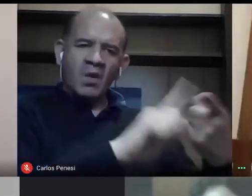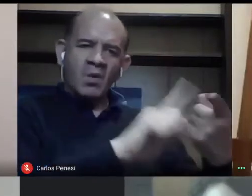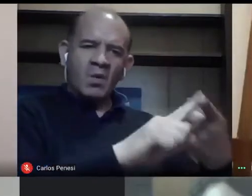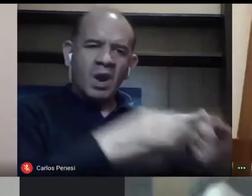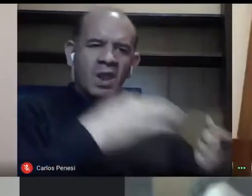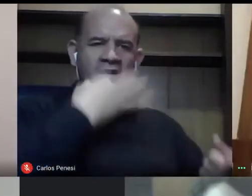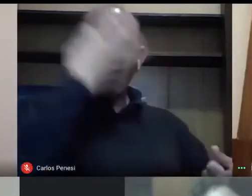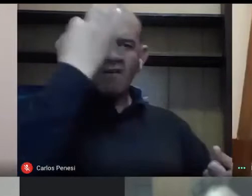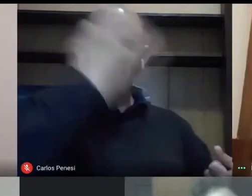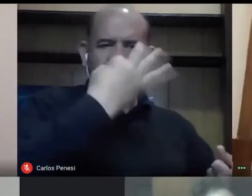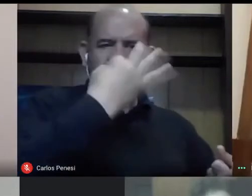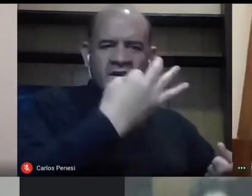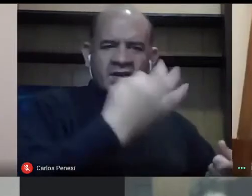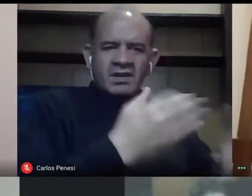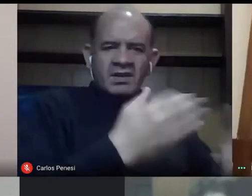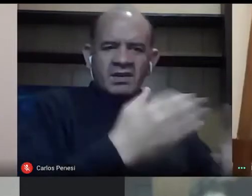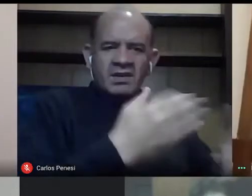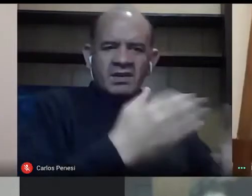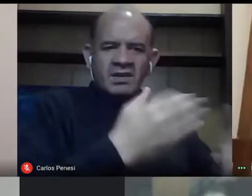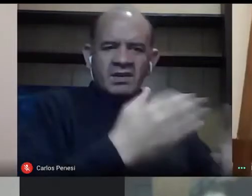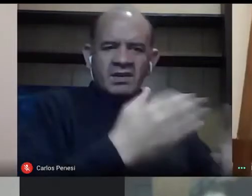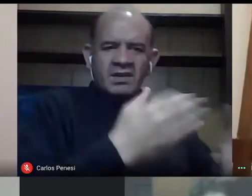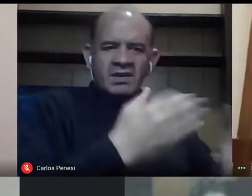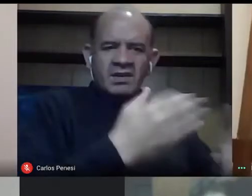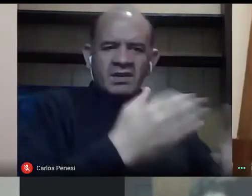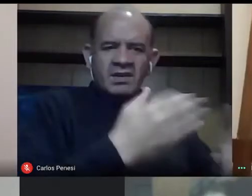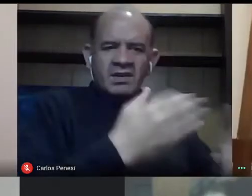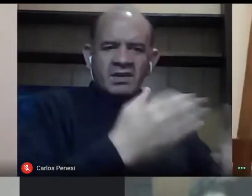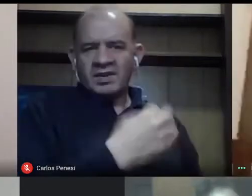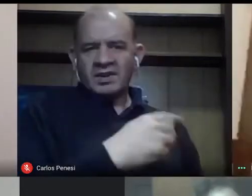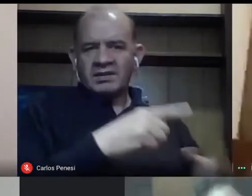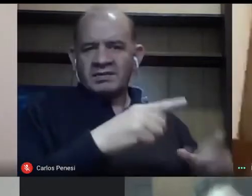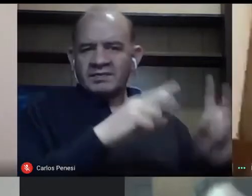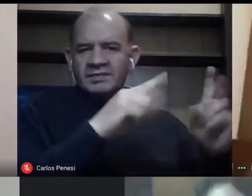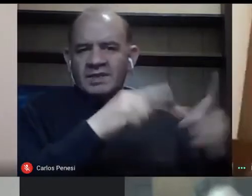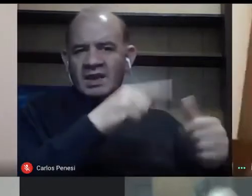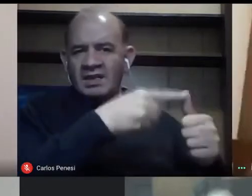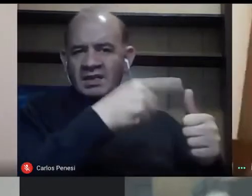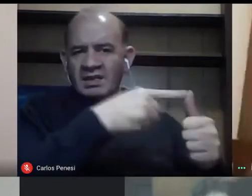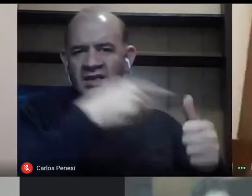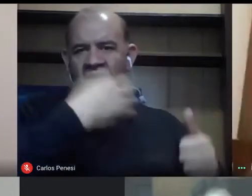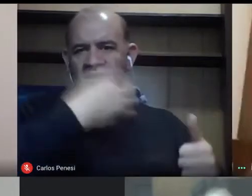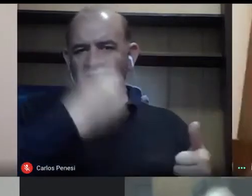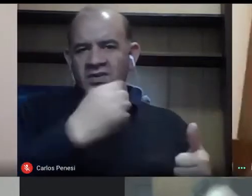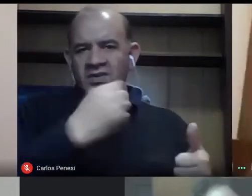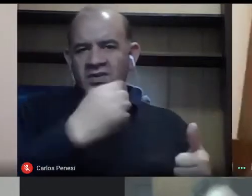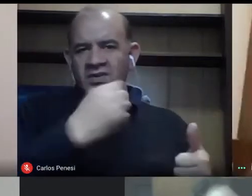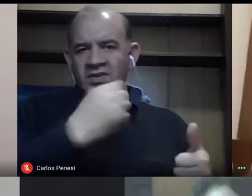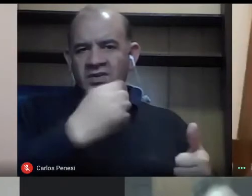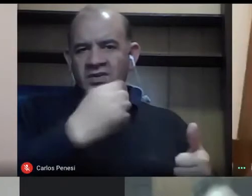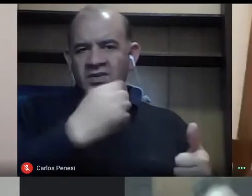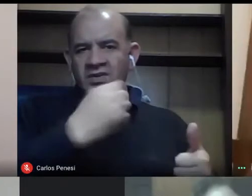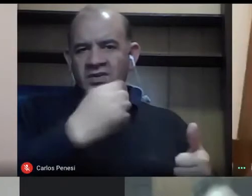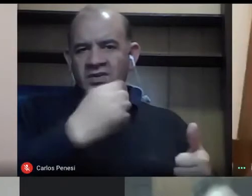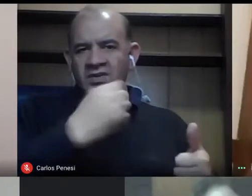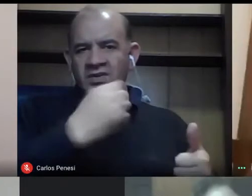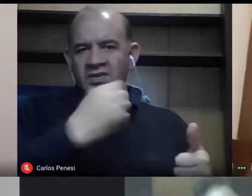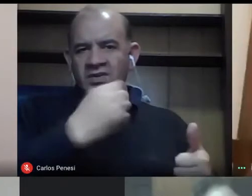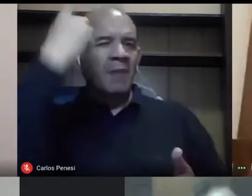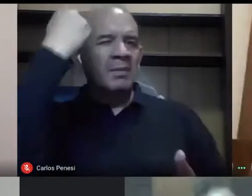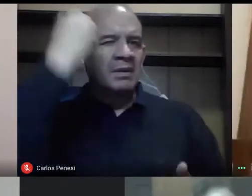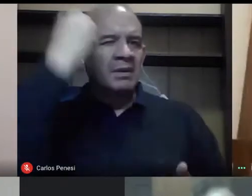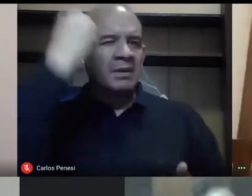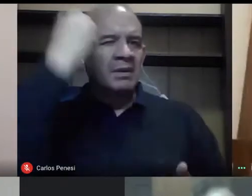realmente tenga resultados en la práctica, lo que nosotros necesitábamos es trabajar con la realidad real de todos los países, de todos los distintos contextos.